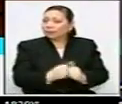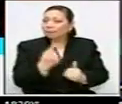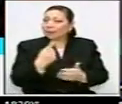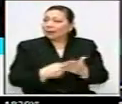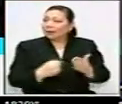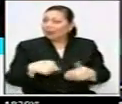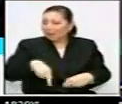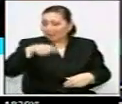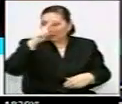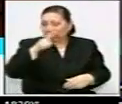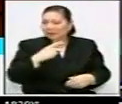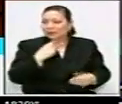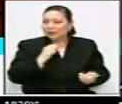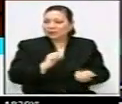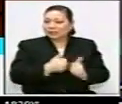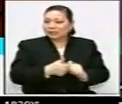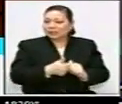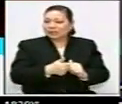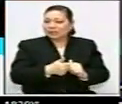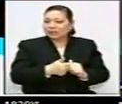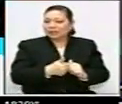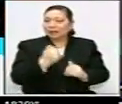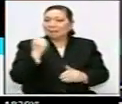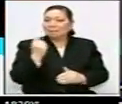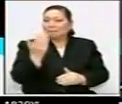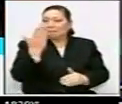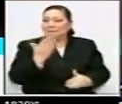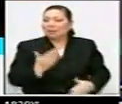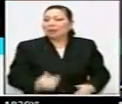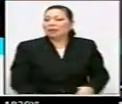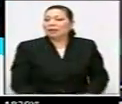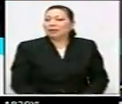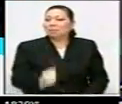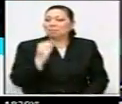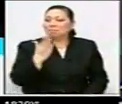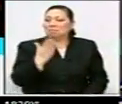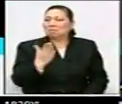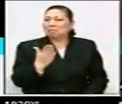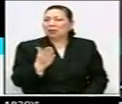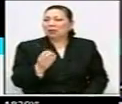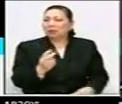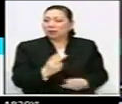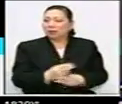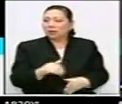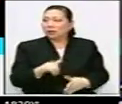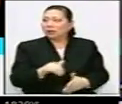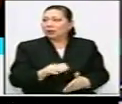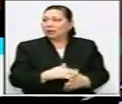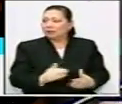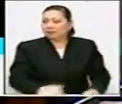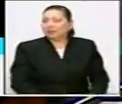que nuestro país se convierta en una dictadura muy similar a la...